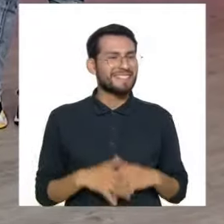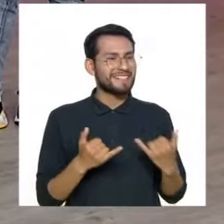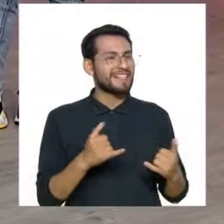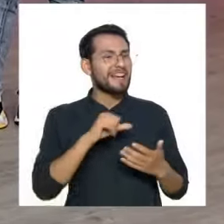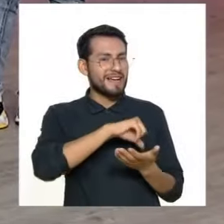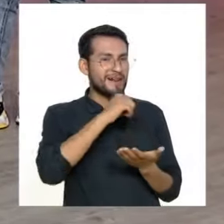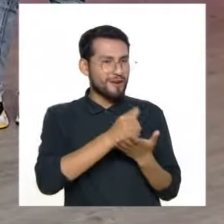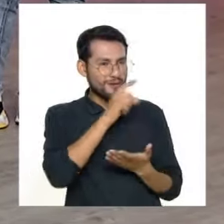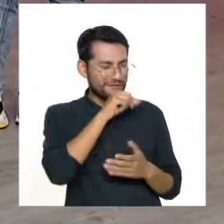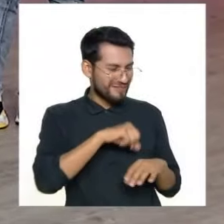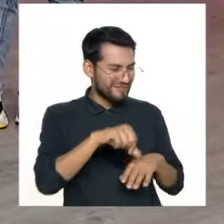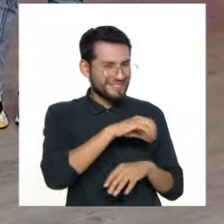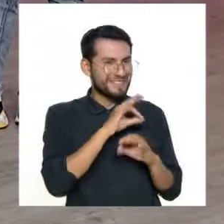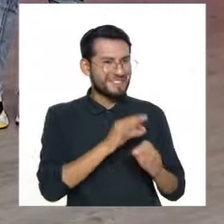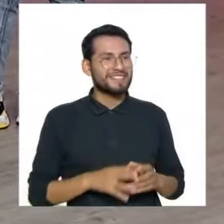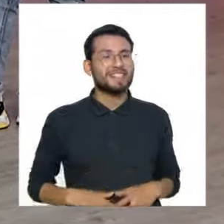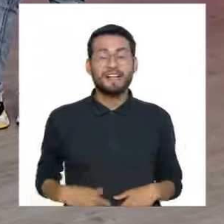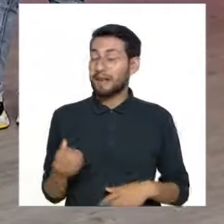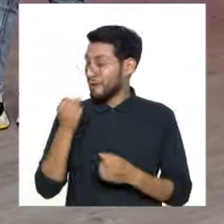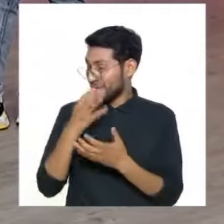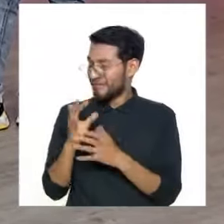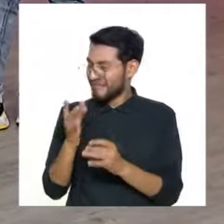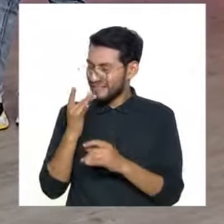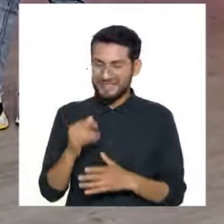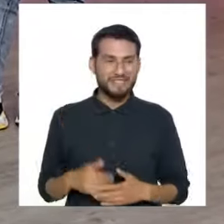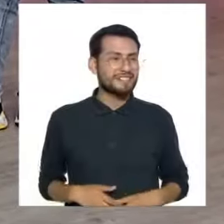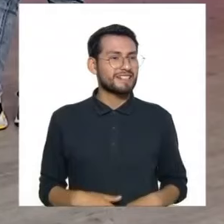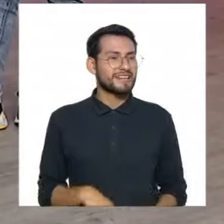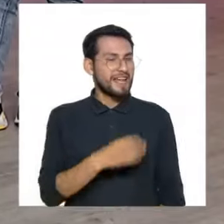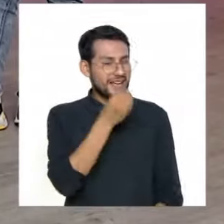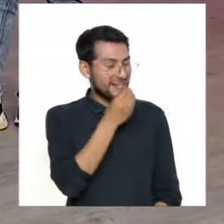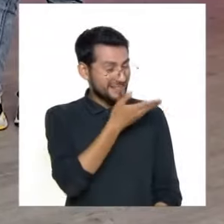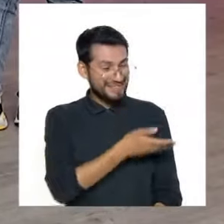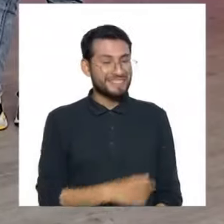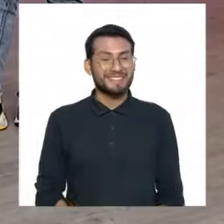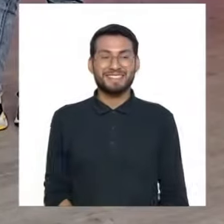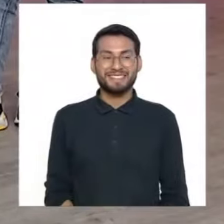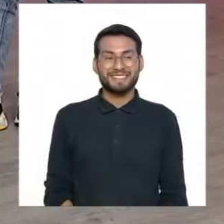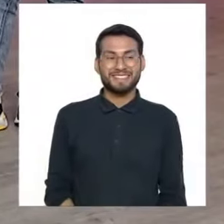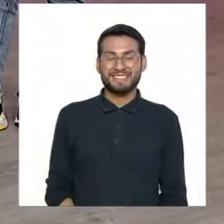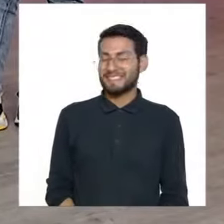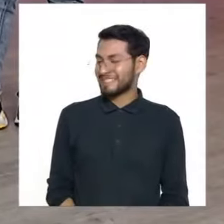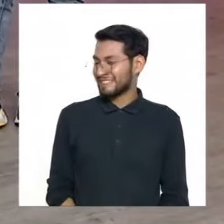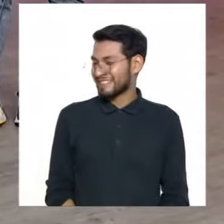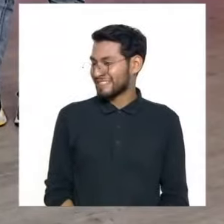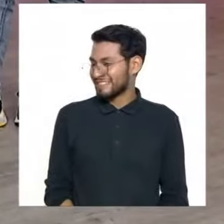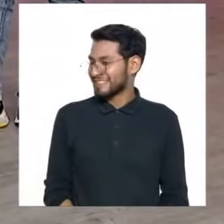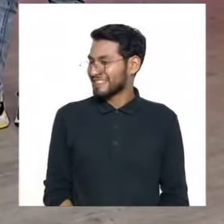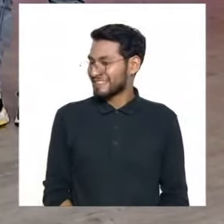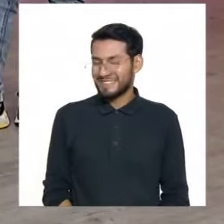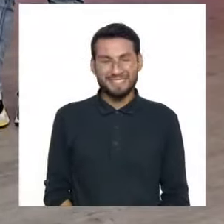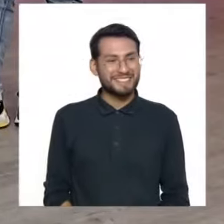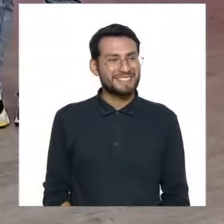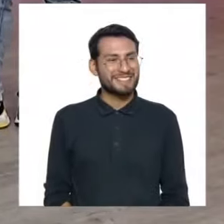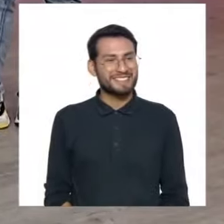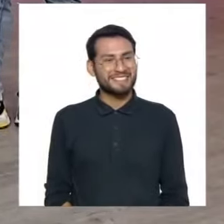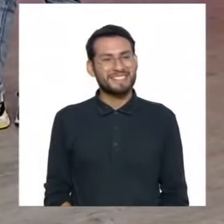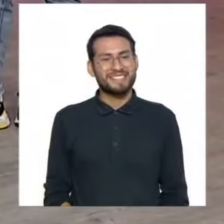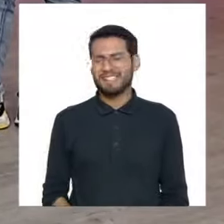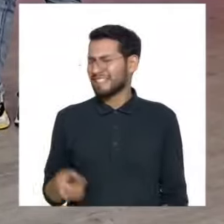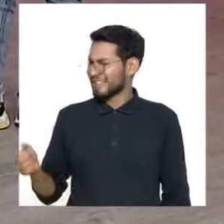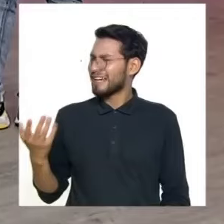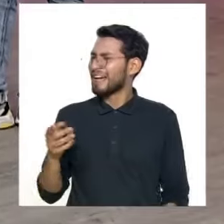arroz con pollo para que vaya bien up m micu mic silvita